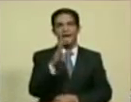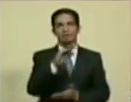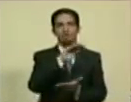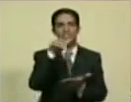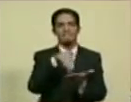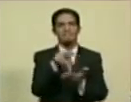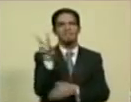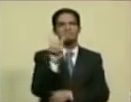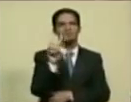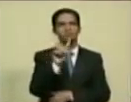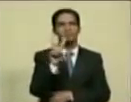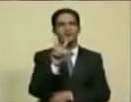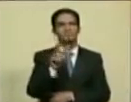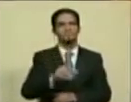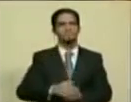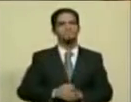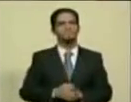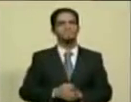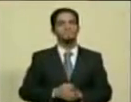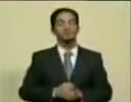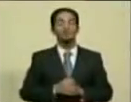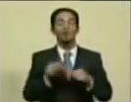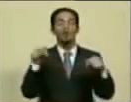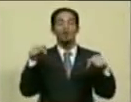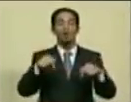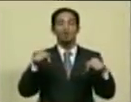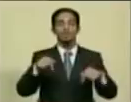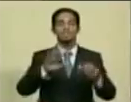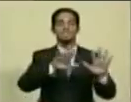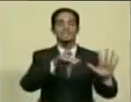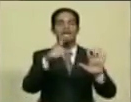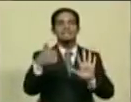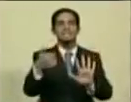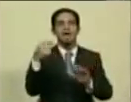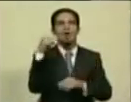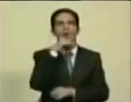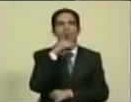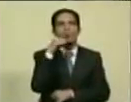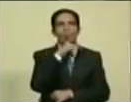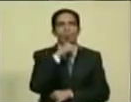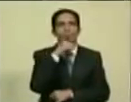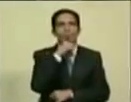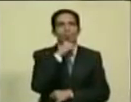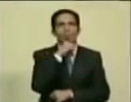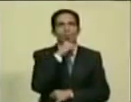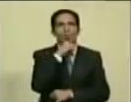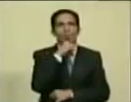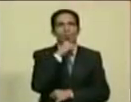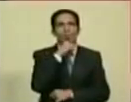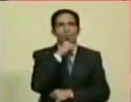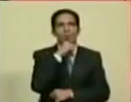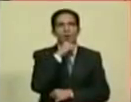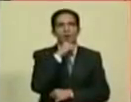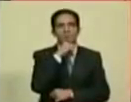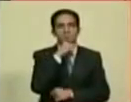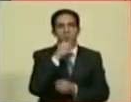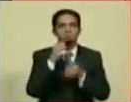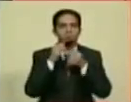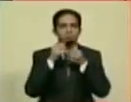Venezuela. El día de hoy, 16 de octubre, queremos informar a toda